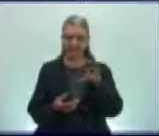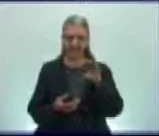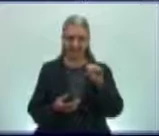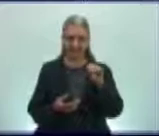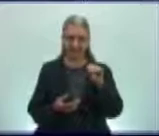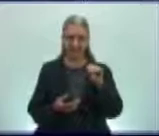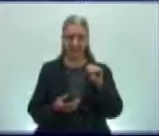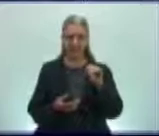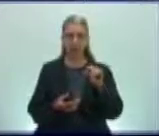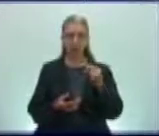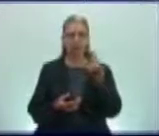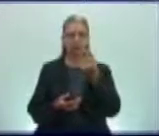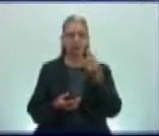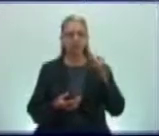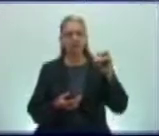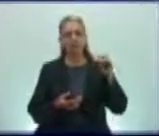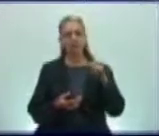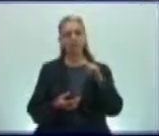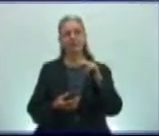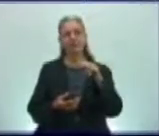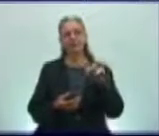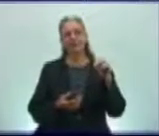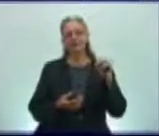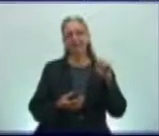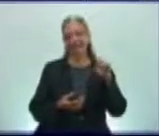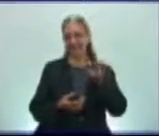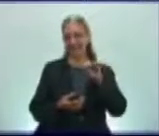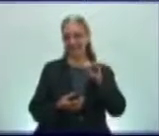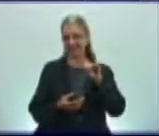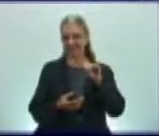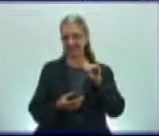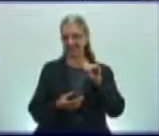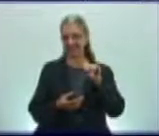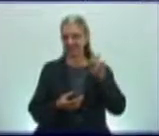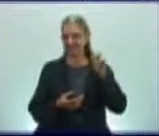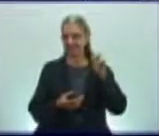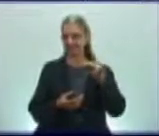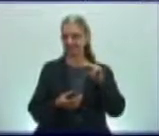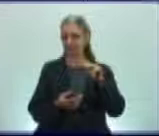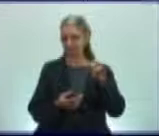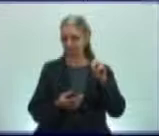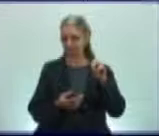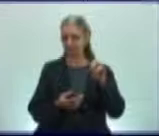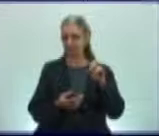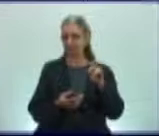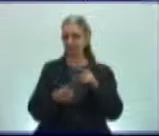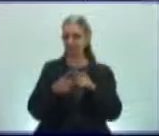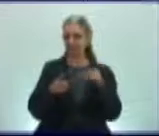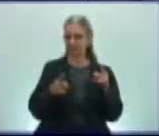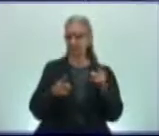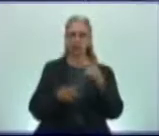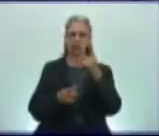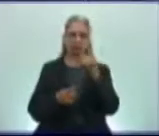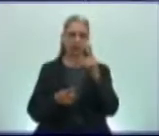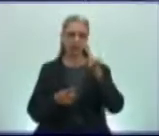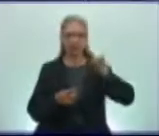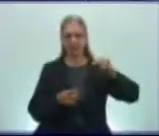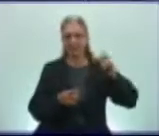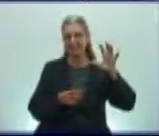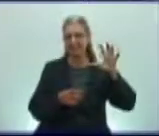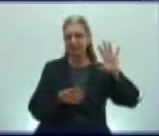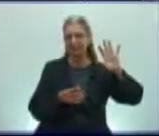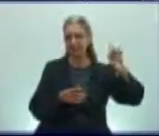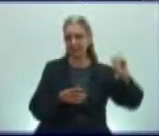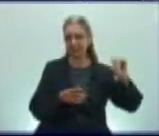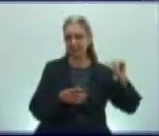un columpio. Dice, los brazos de un columpio miden 1,5 metros de largo y pueden